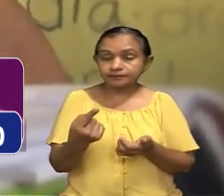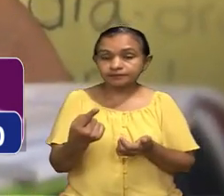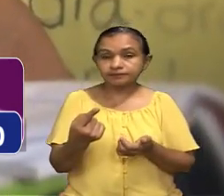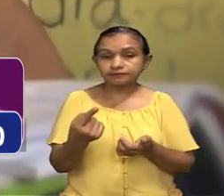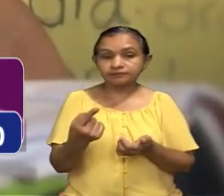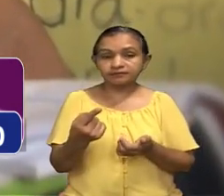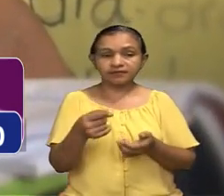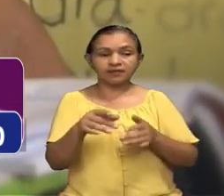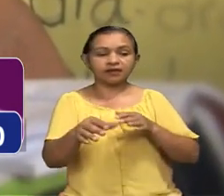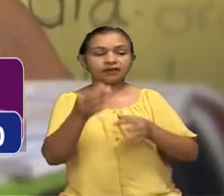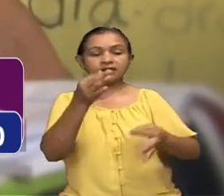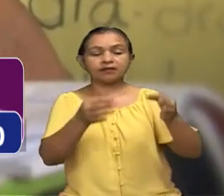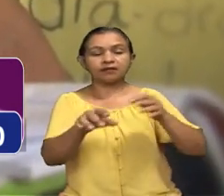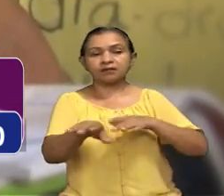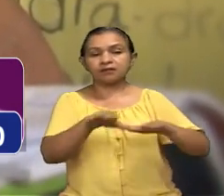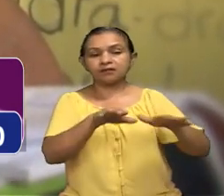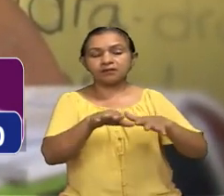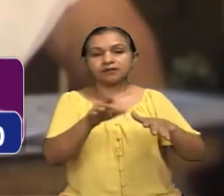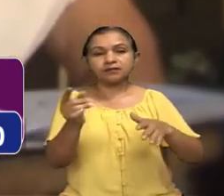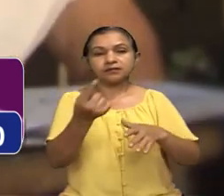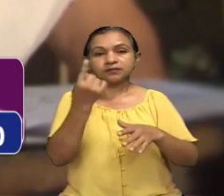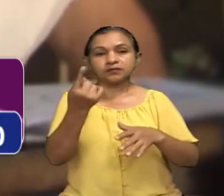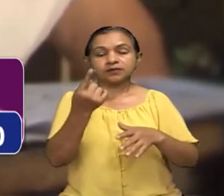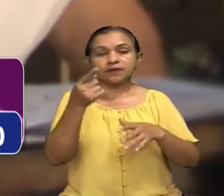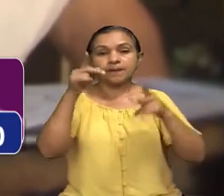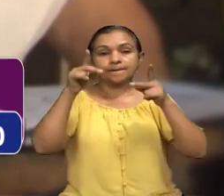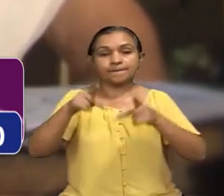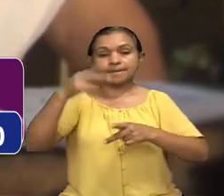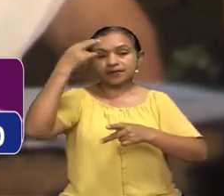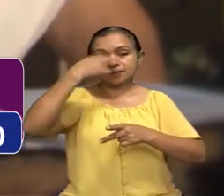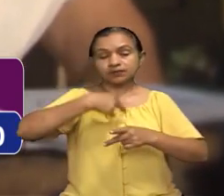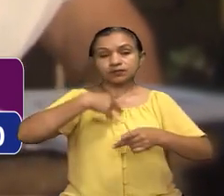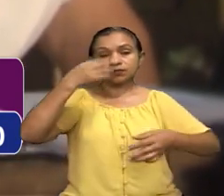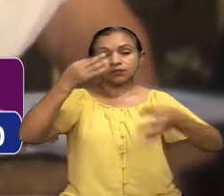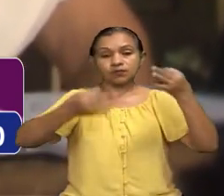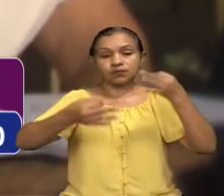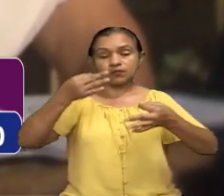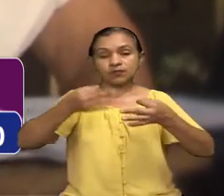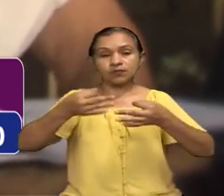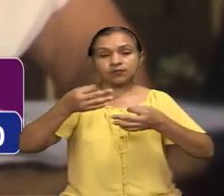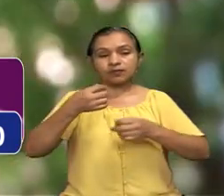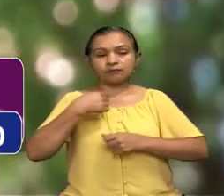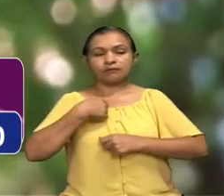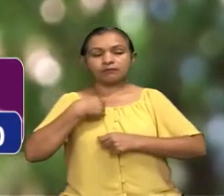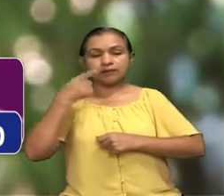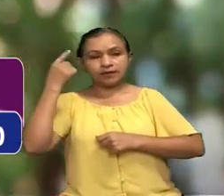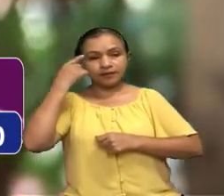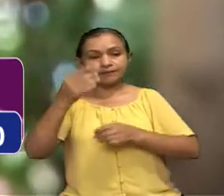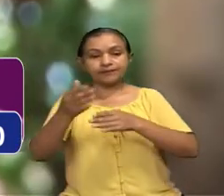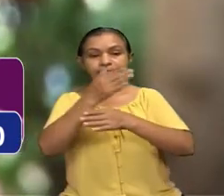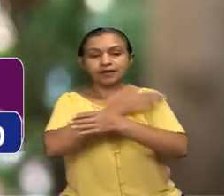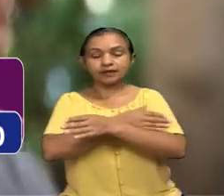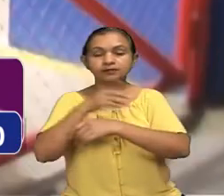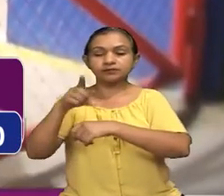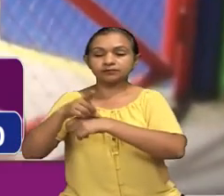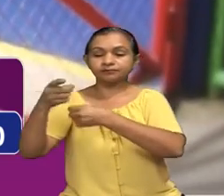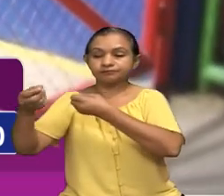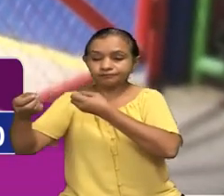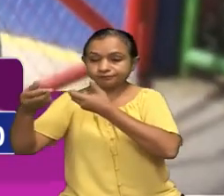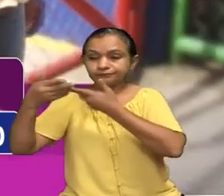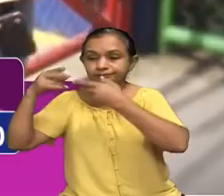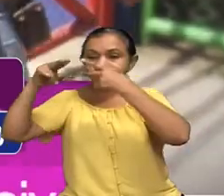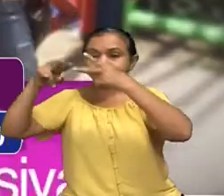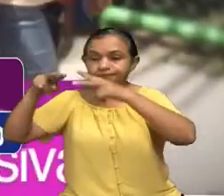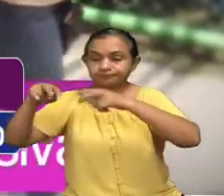incapaz jurídicamente, solamente lo puede hacer una autoridad judicial, es decir, solamente un juez, después de haber transcurrido un